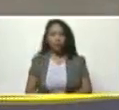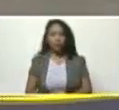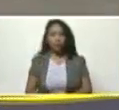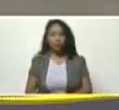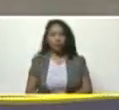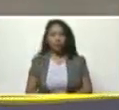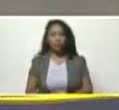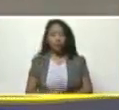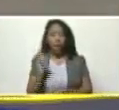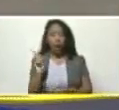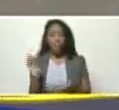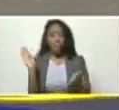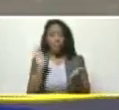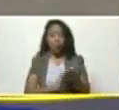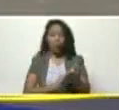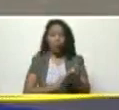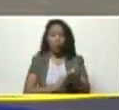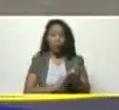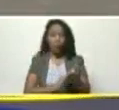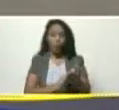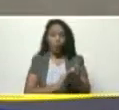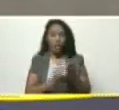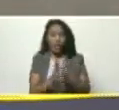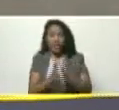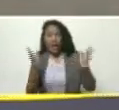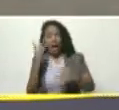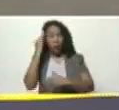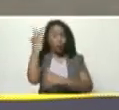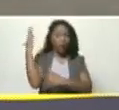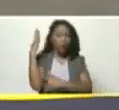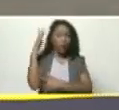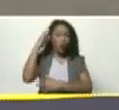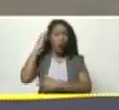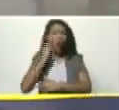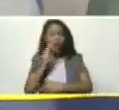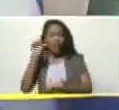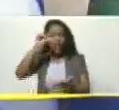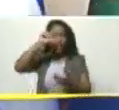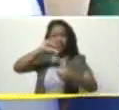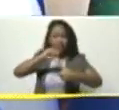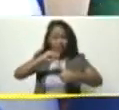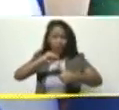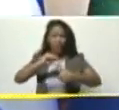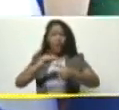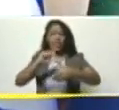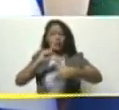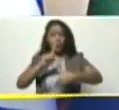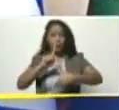Sandino marcó el gran sueño de Bolívar para Centroamérica y para América Latina.